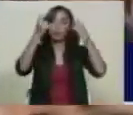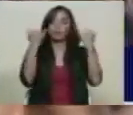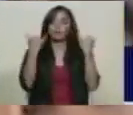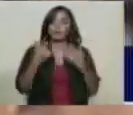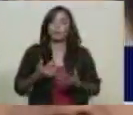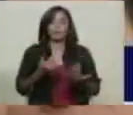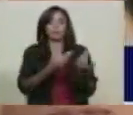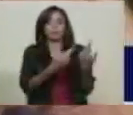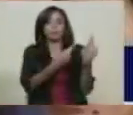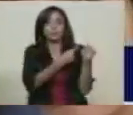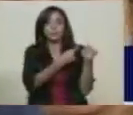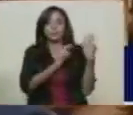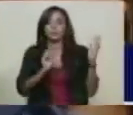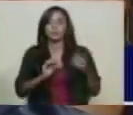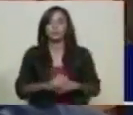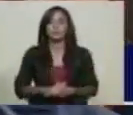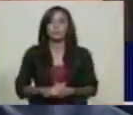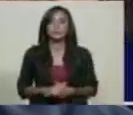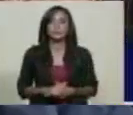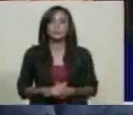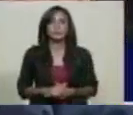asumió, ¿no? Había